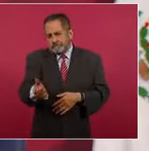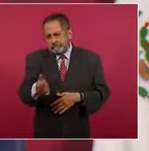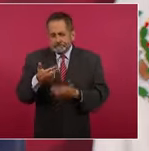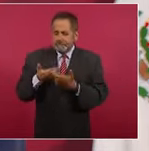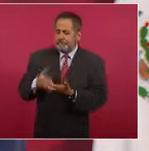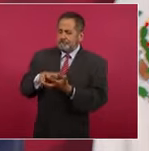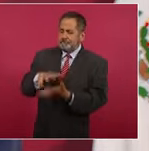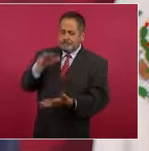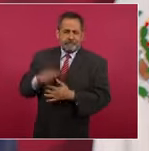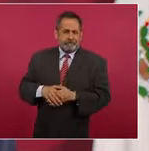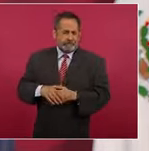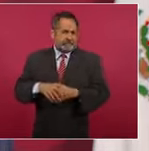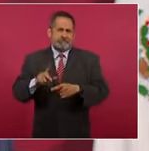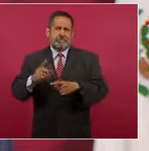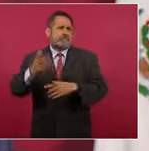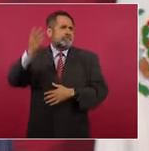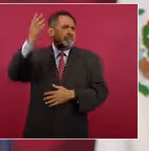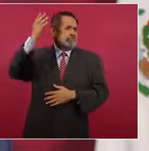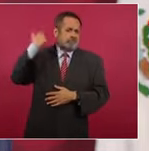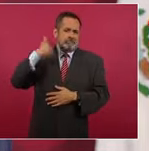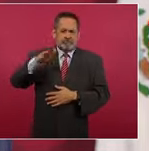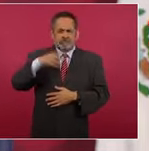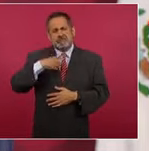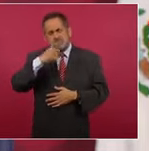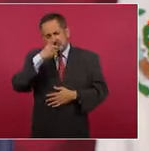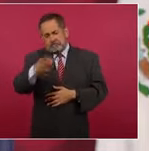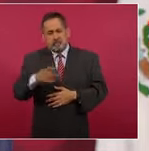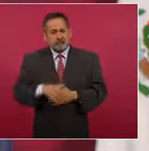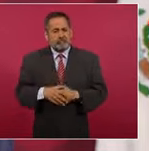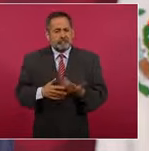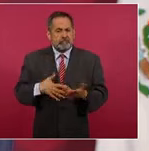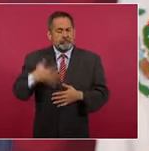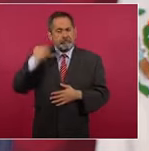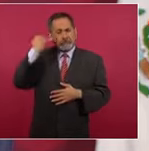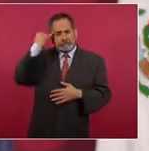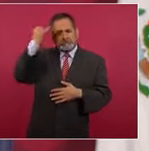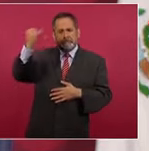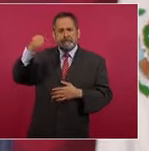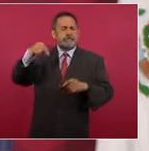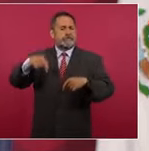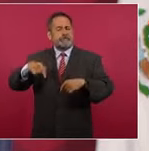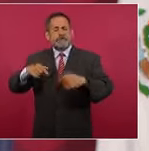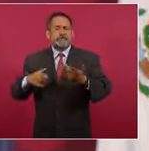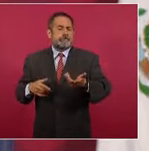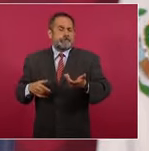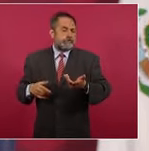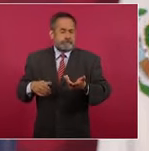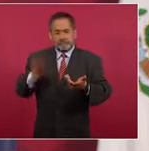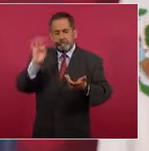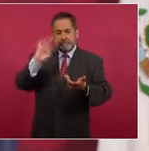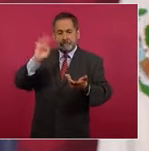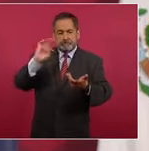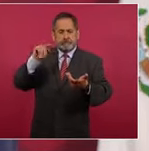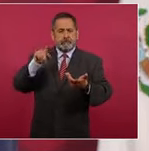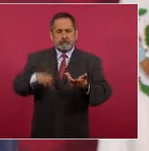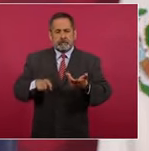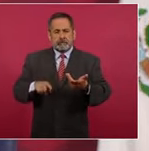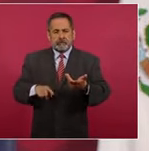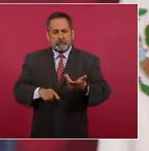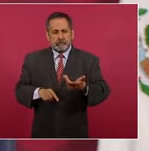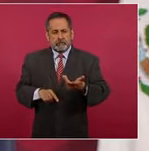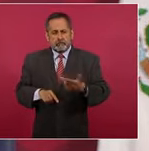desde hace mucho tiempo, que tenía la hipótesis de que si